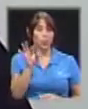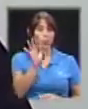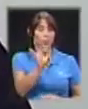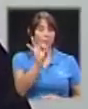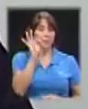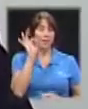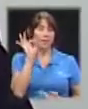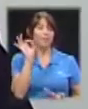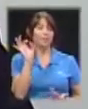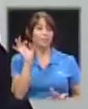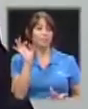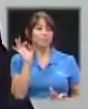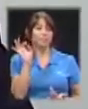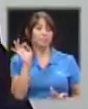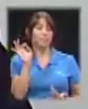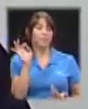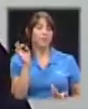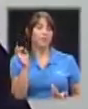lo invitaba,